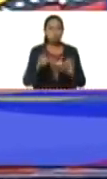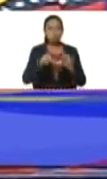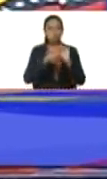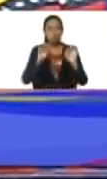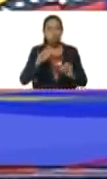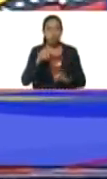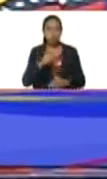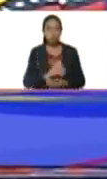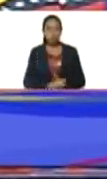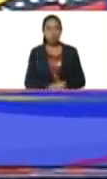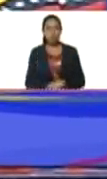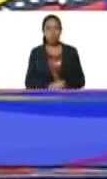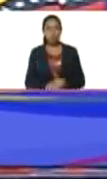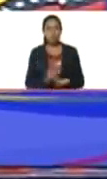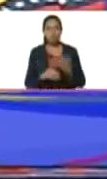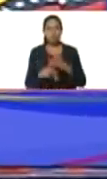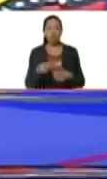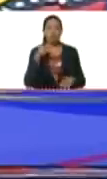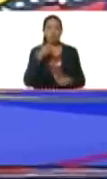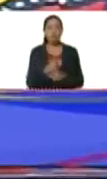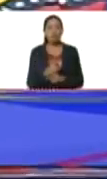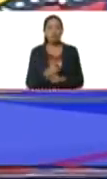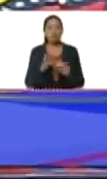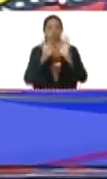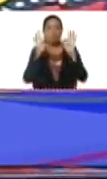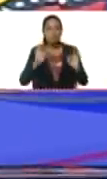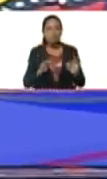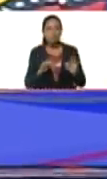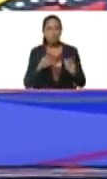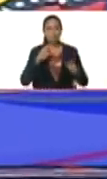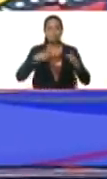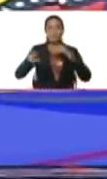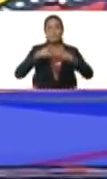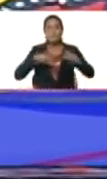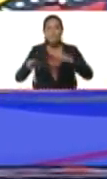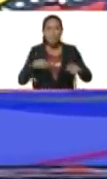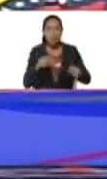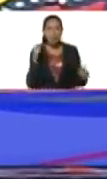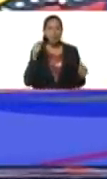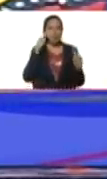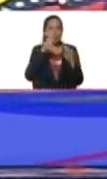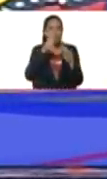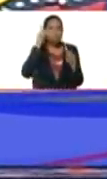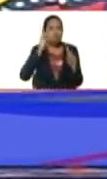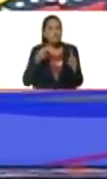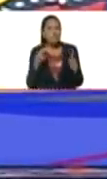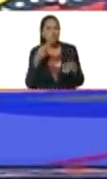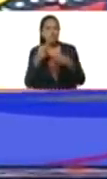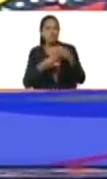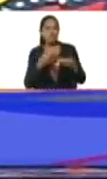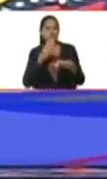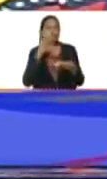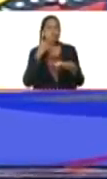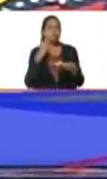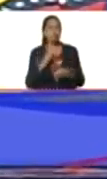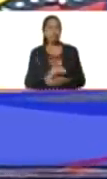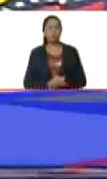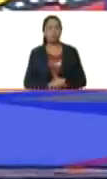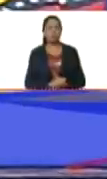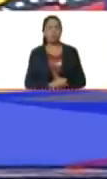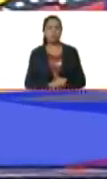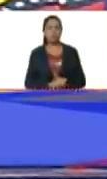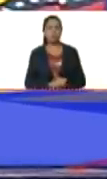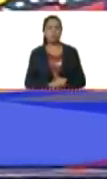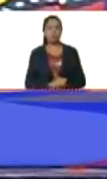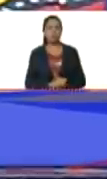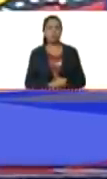saca la orden de operaciones, los objetivos, y hacemos inmediatamente, así